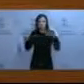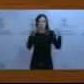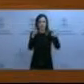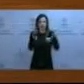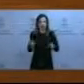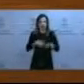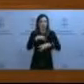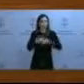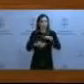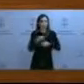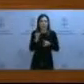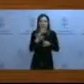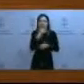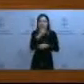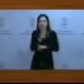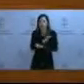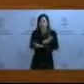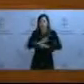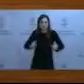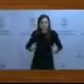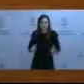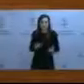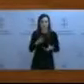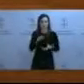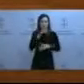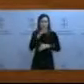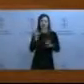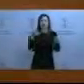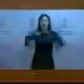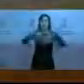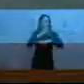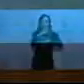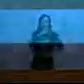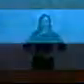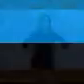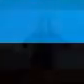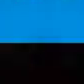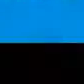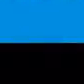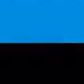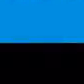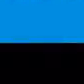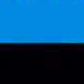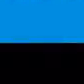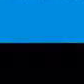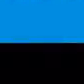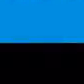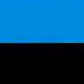nunca por atender o cumplir los acuerdos de este Parlamento, por mucho que digan.